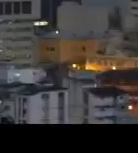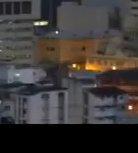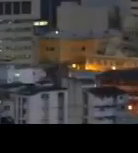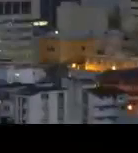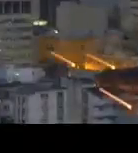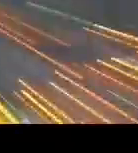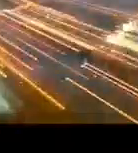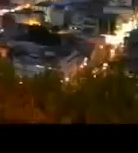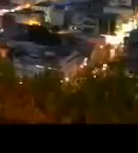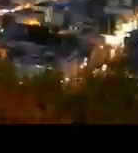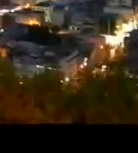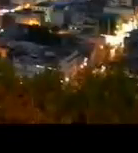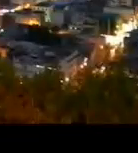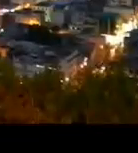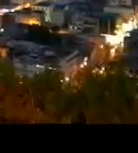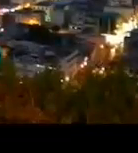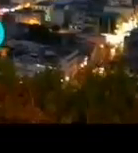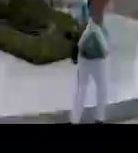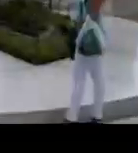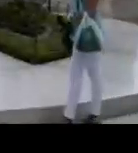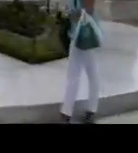todos.